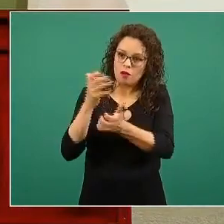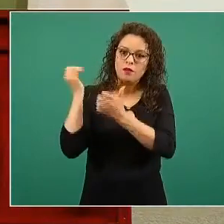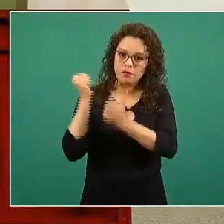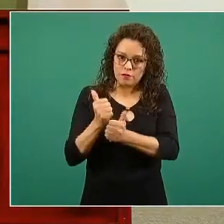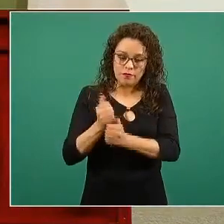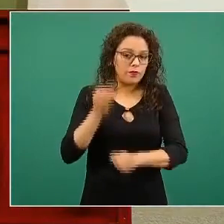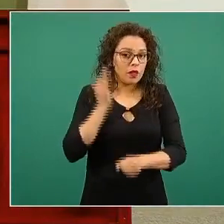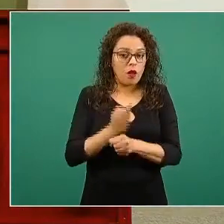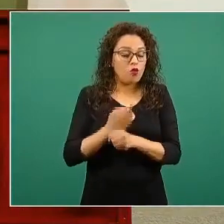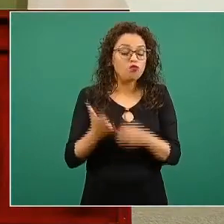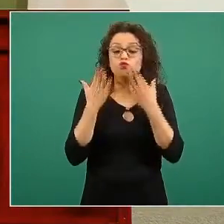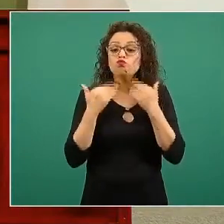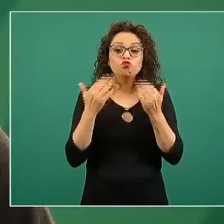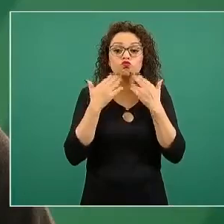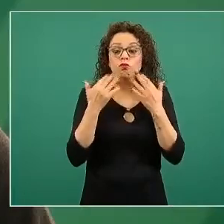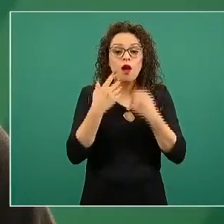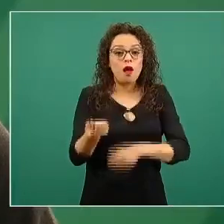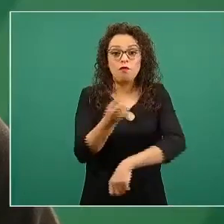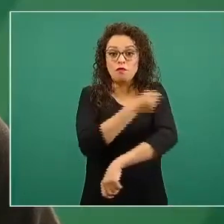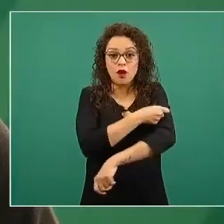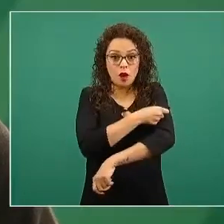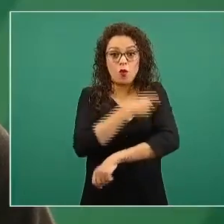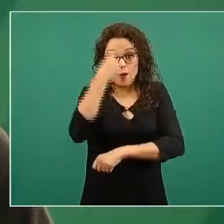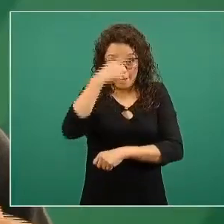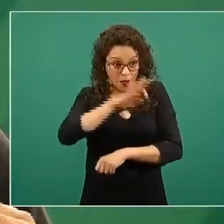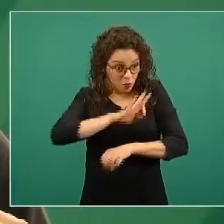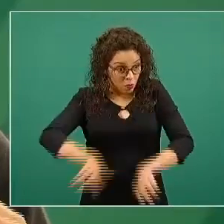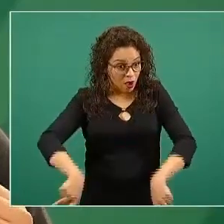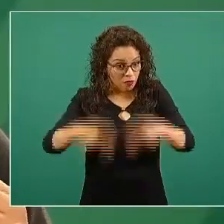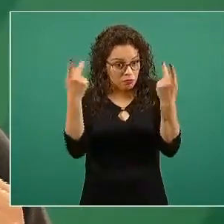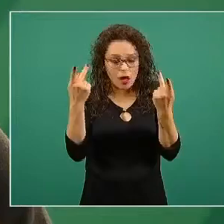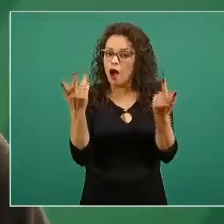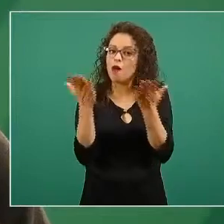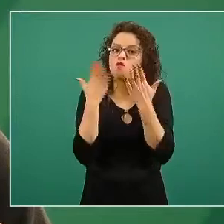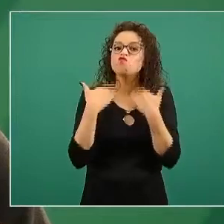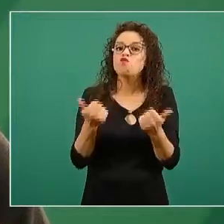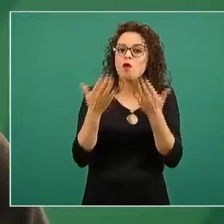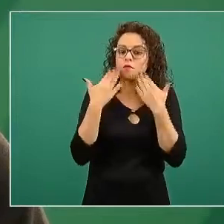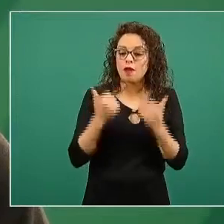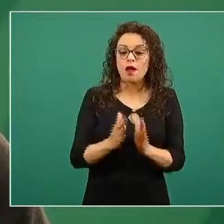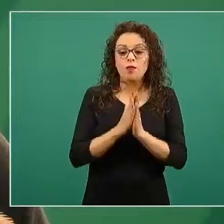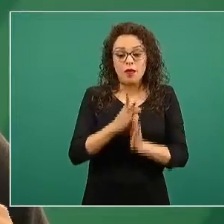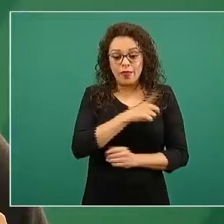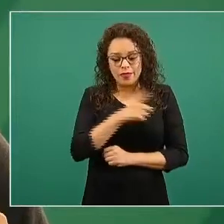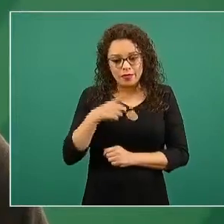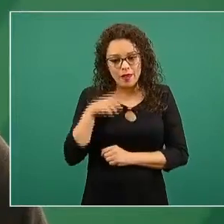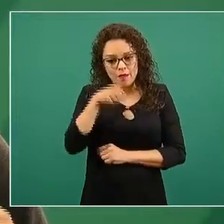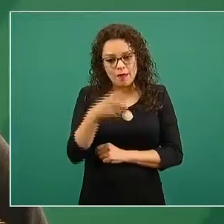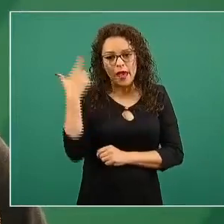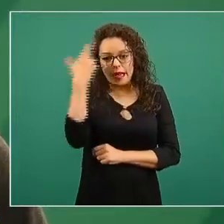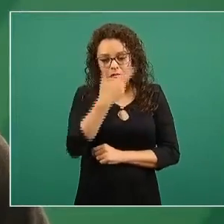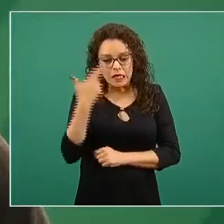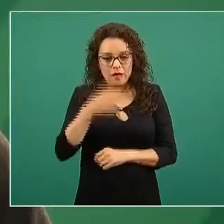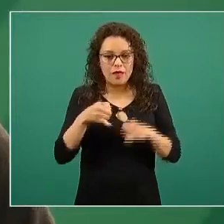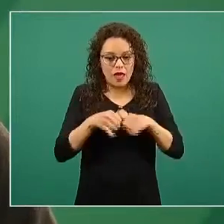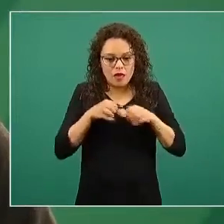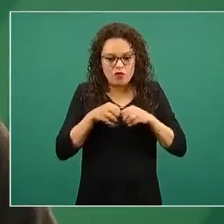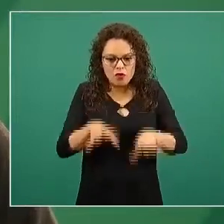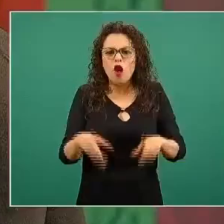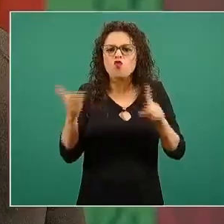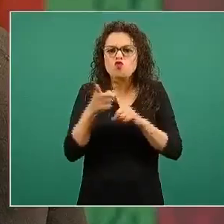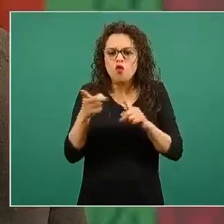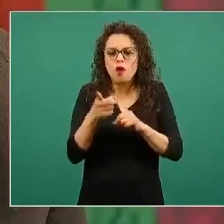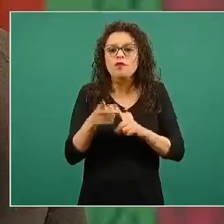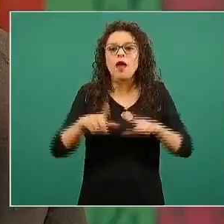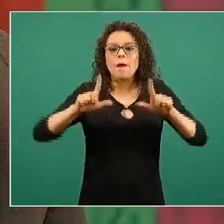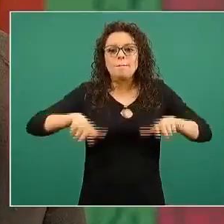ninguna vacuna disponible para venta. Por favor, revisemos la información que está en las páginas, sobre